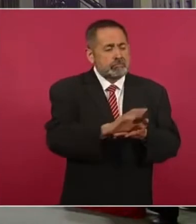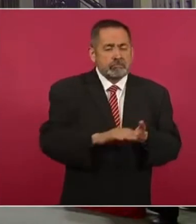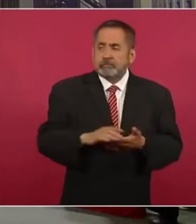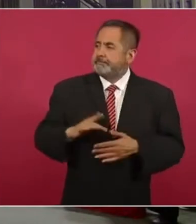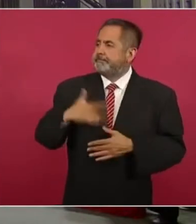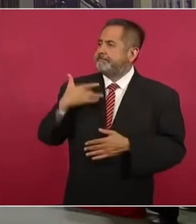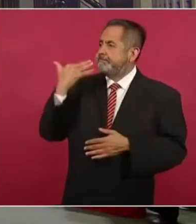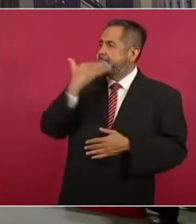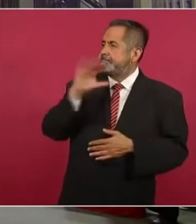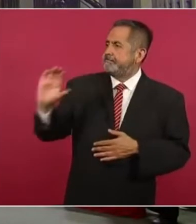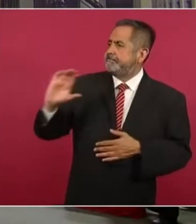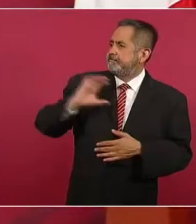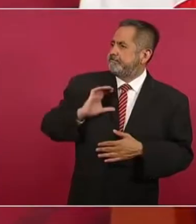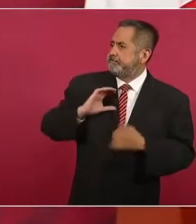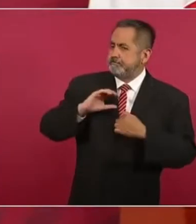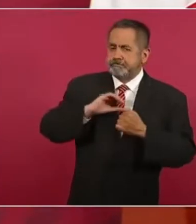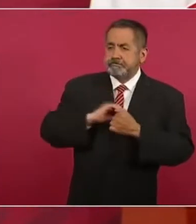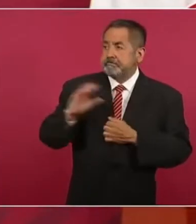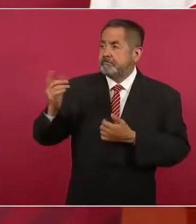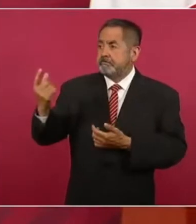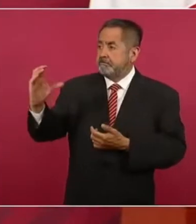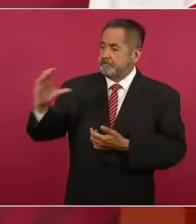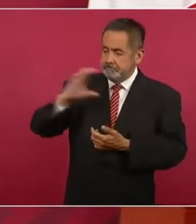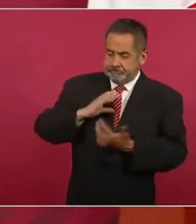vivían de los rescates